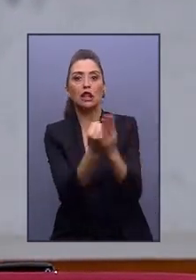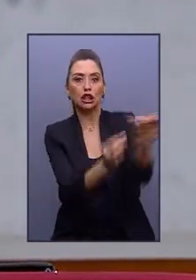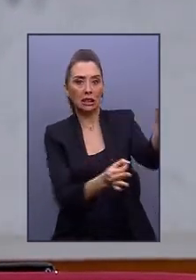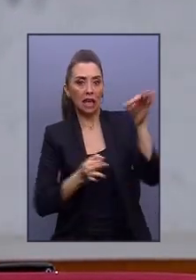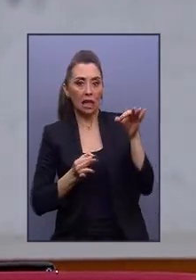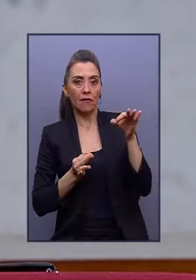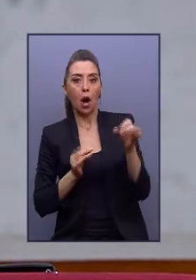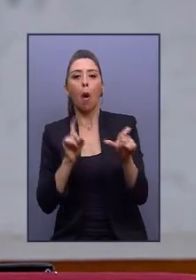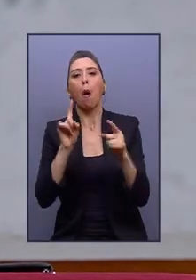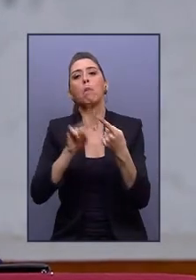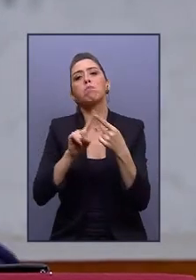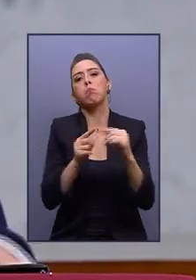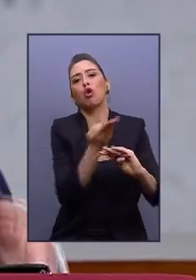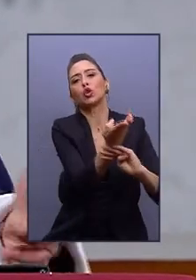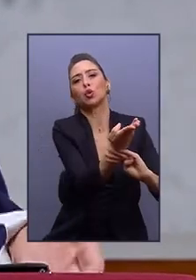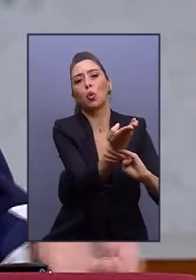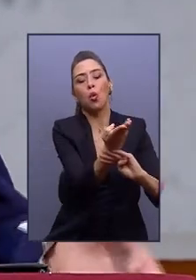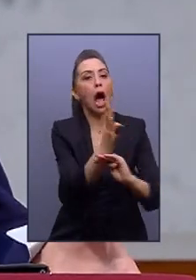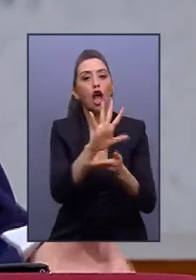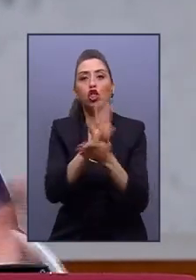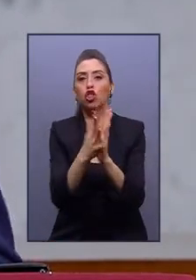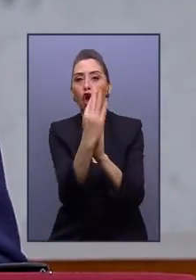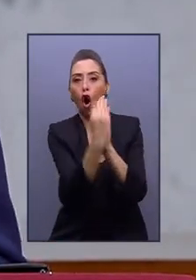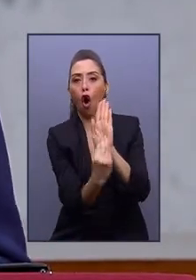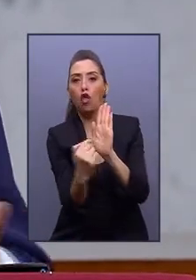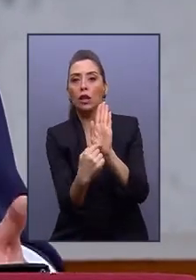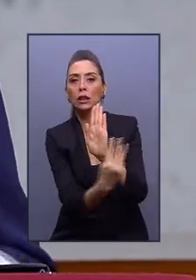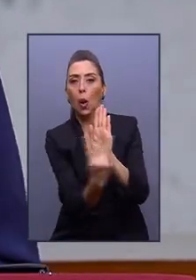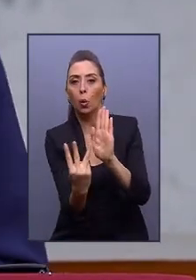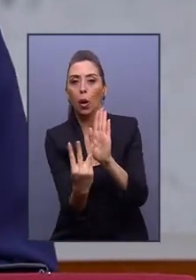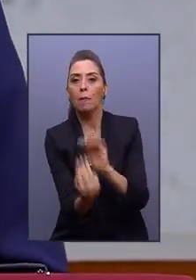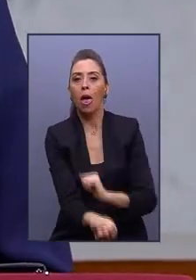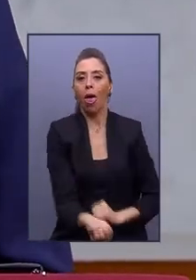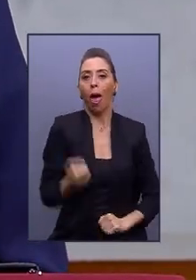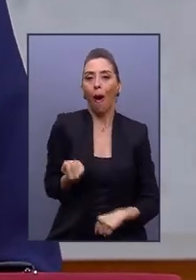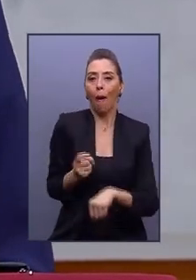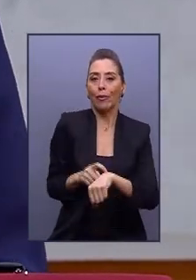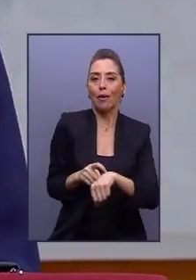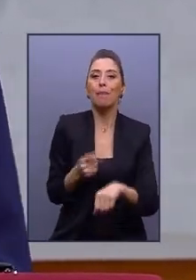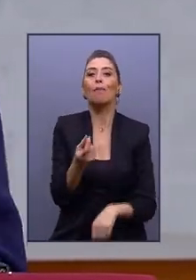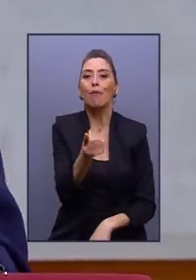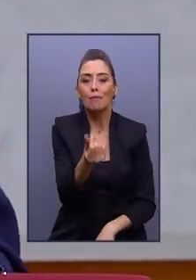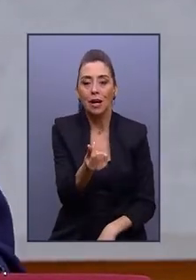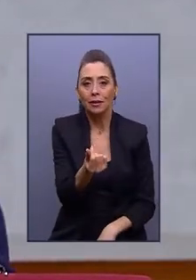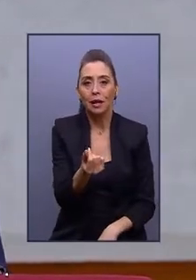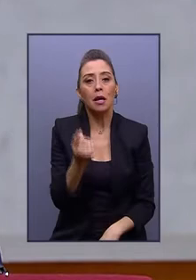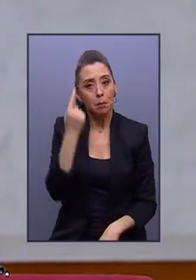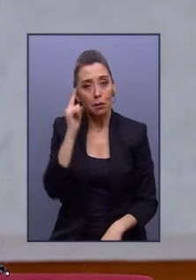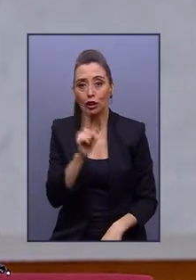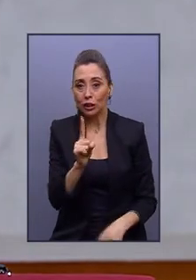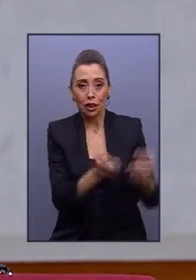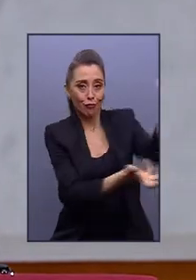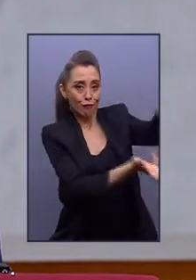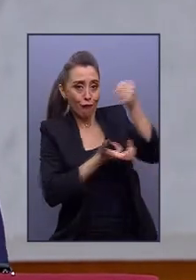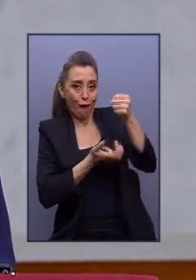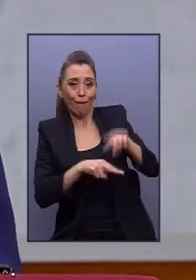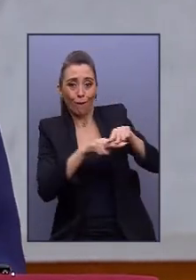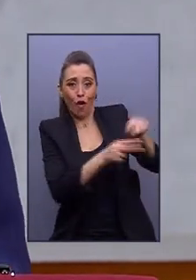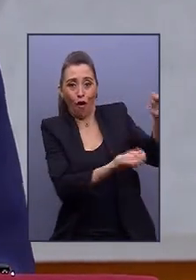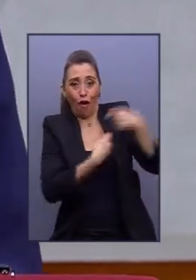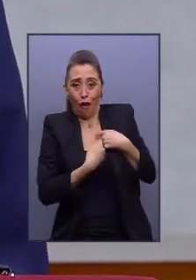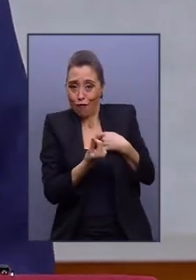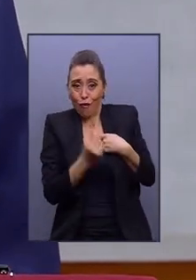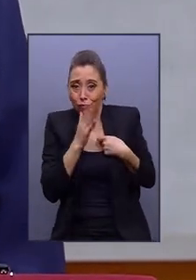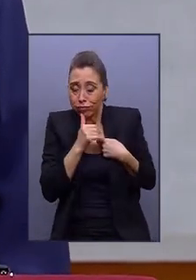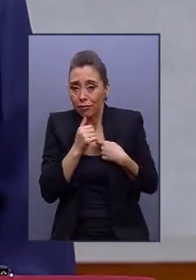y postulaciones, ahorrando entonces tiempo y dinero. Pero sin acceso al financiamiento es difícil que el